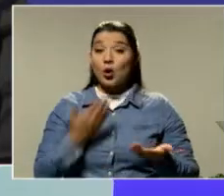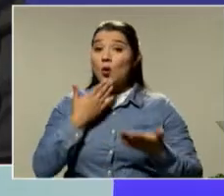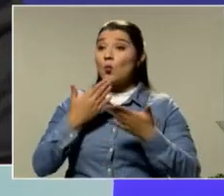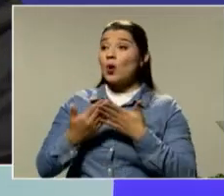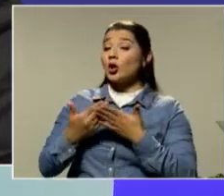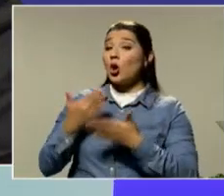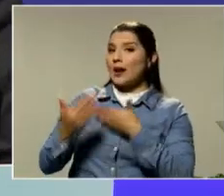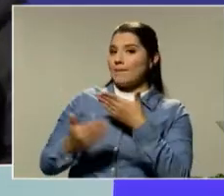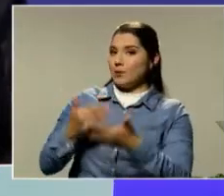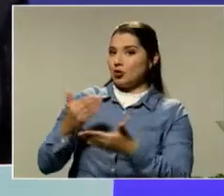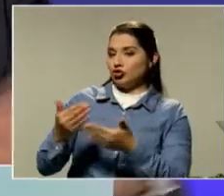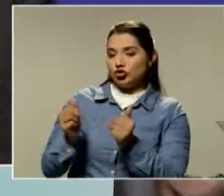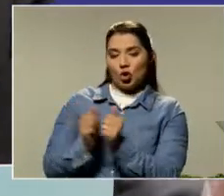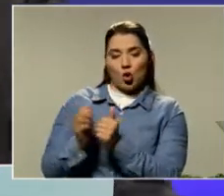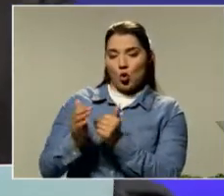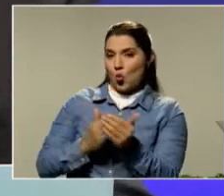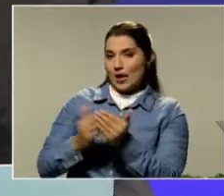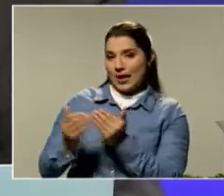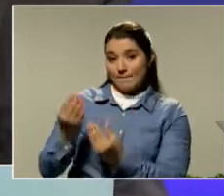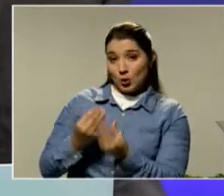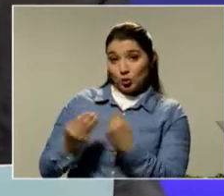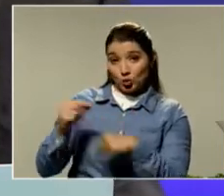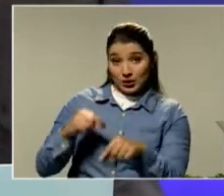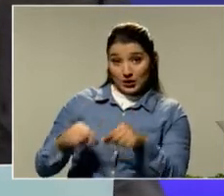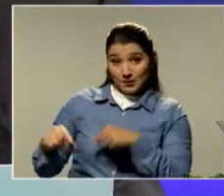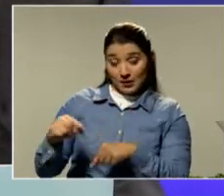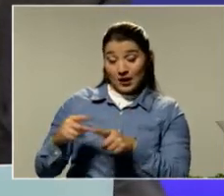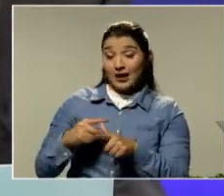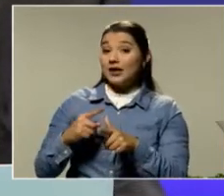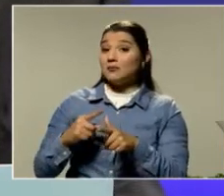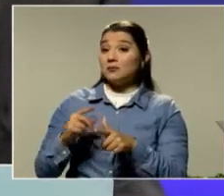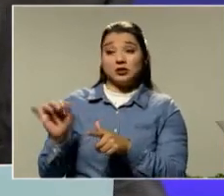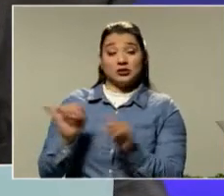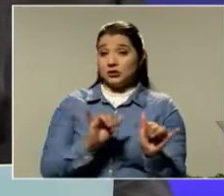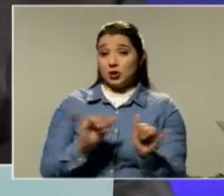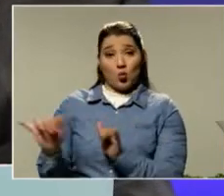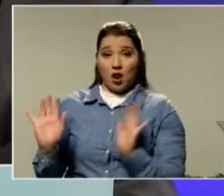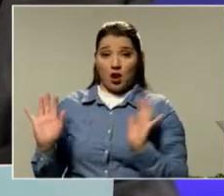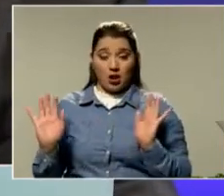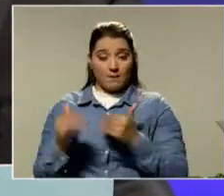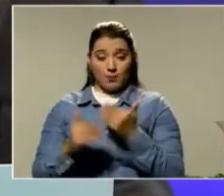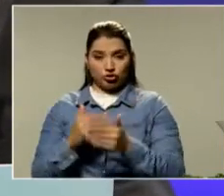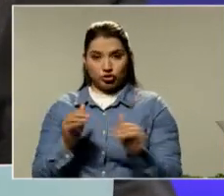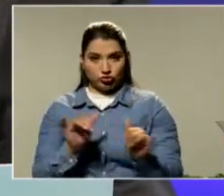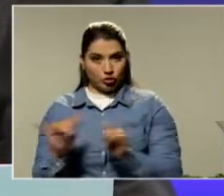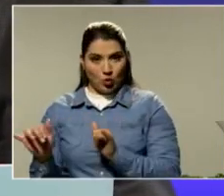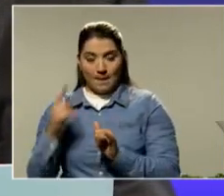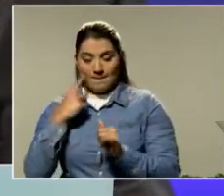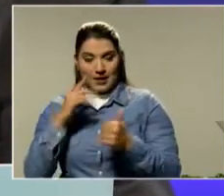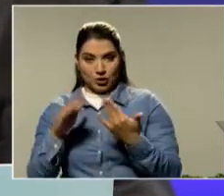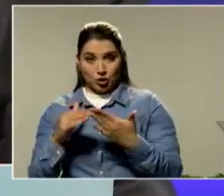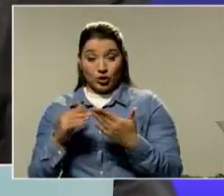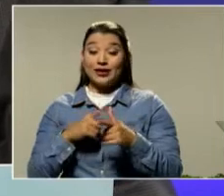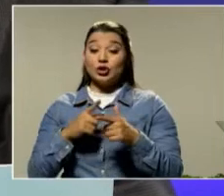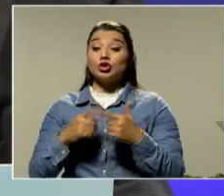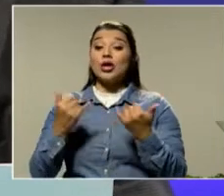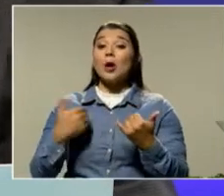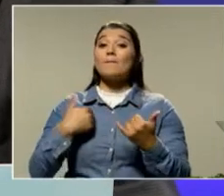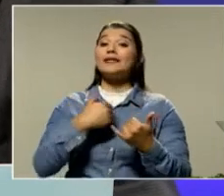cualquier plaguicida, en este caso el Ministerio de Salud tiene que hacer la solicitud al Servicio Fitosanitario del Estado. Uh-huh. Y el